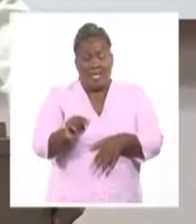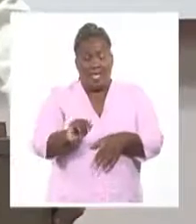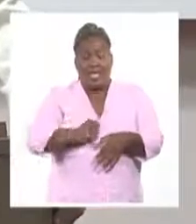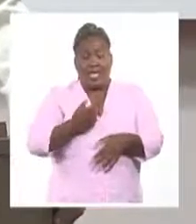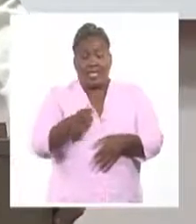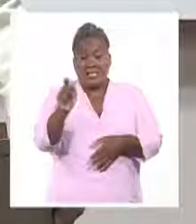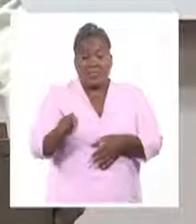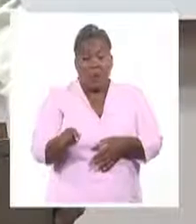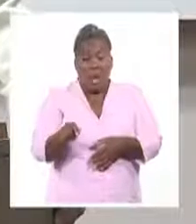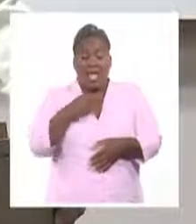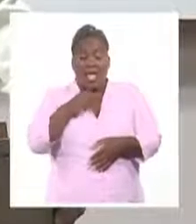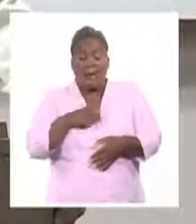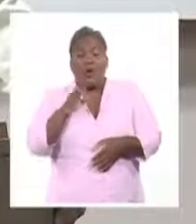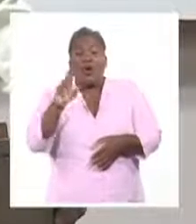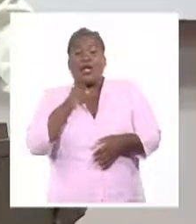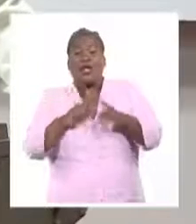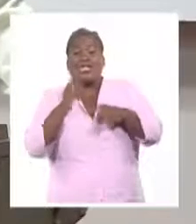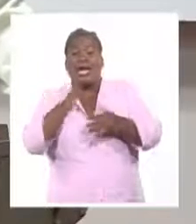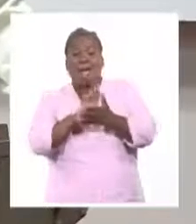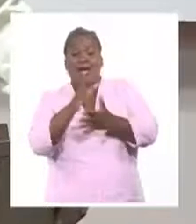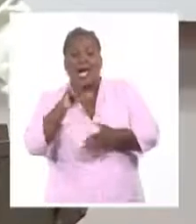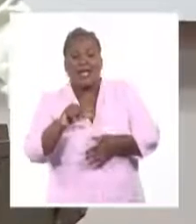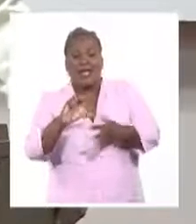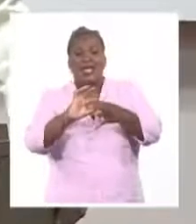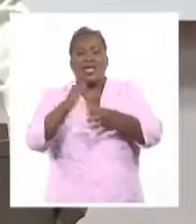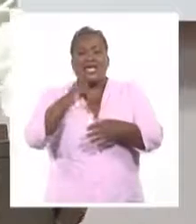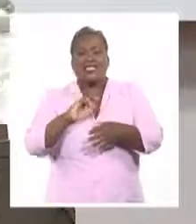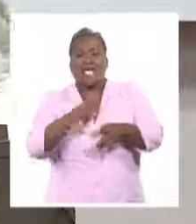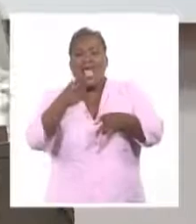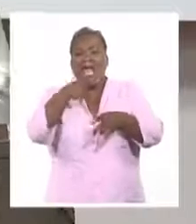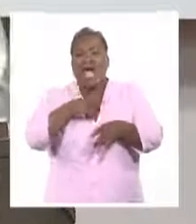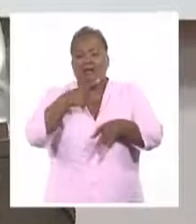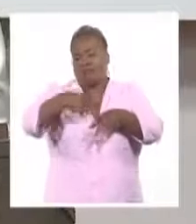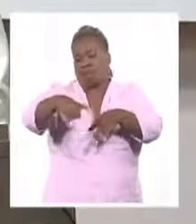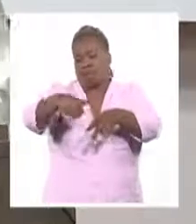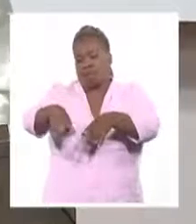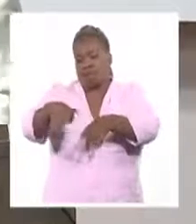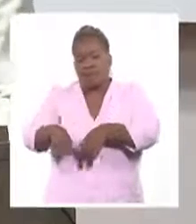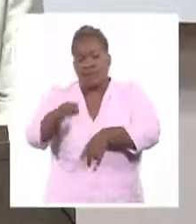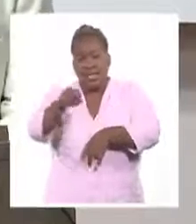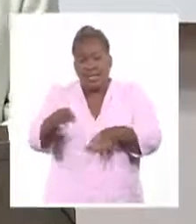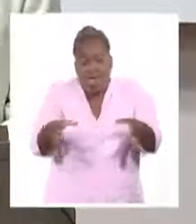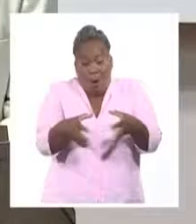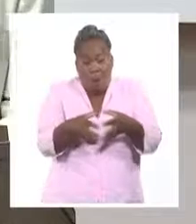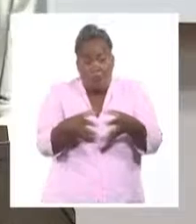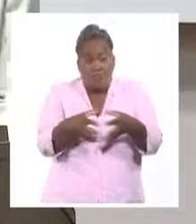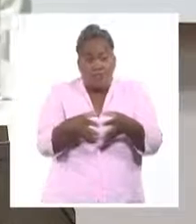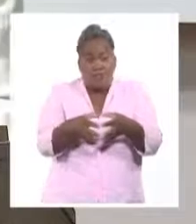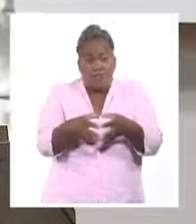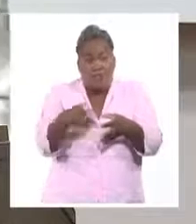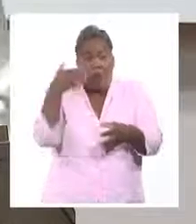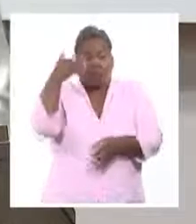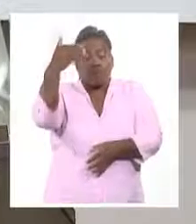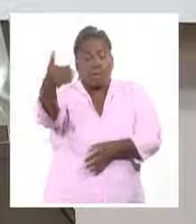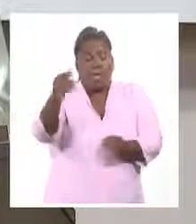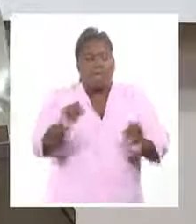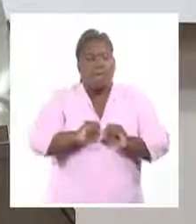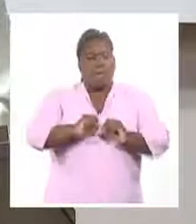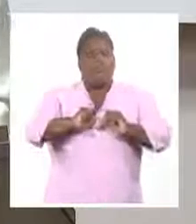de Retamar, Graciela, Elmo y otros. Resalto el aporte de esta comisión por el alcance, el